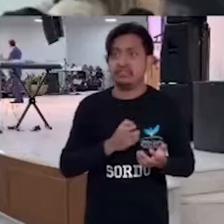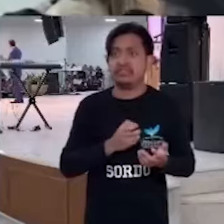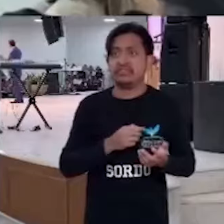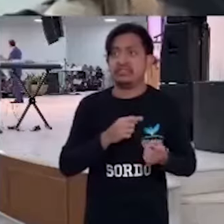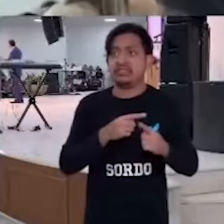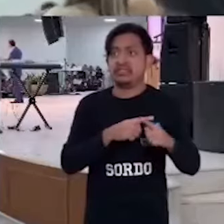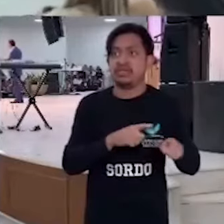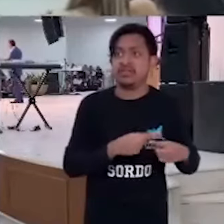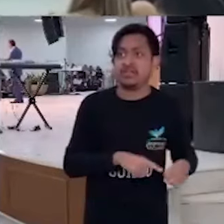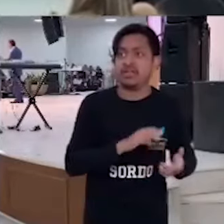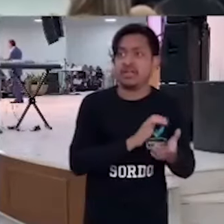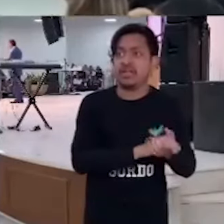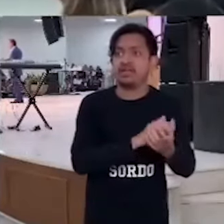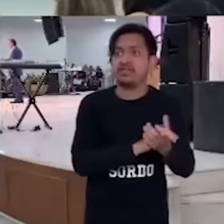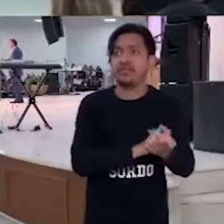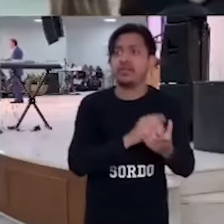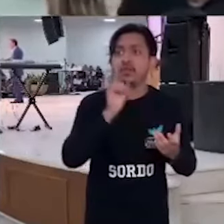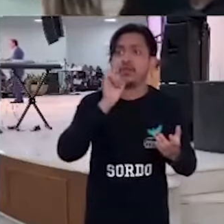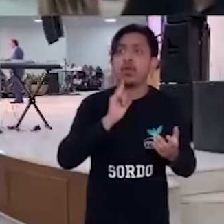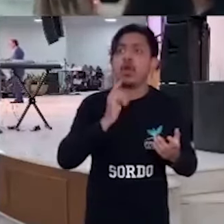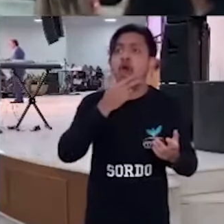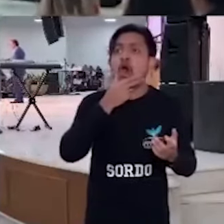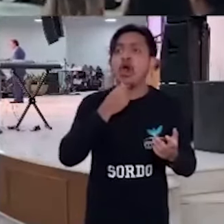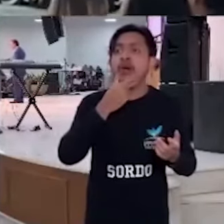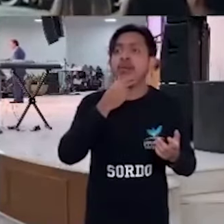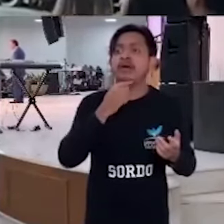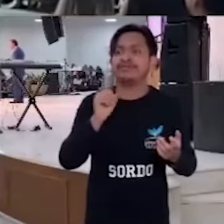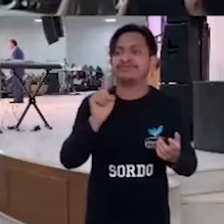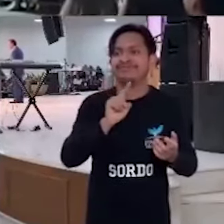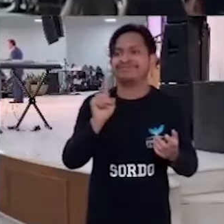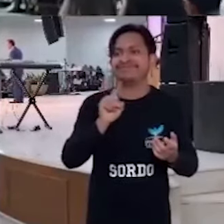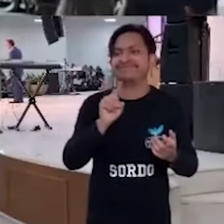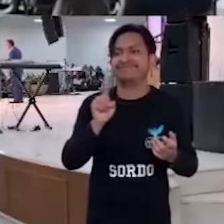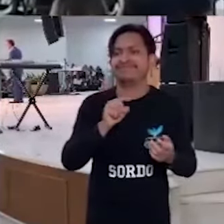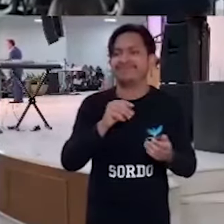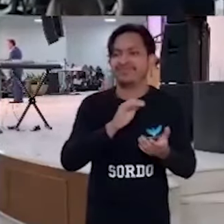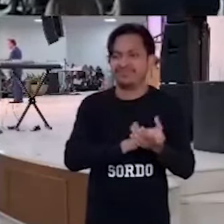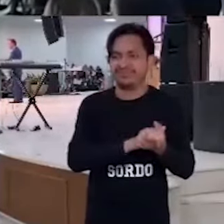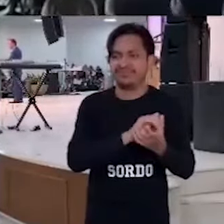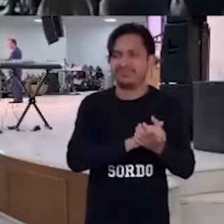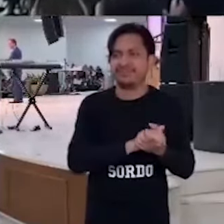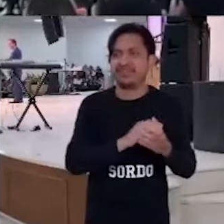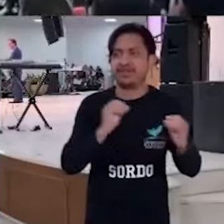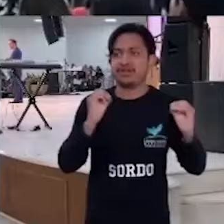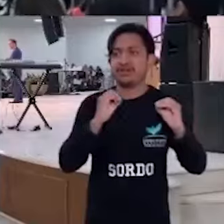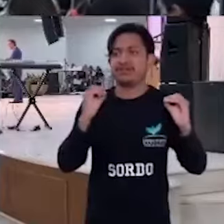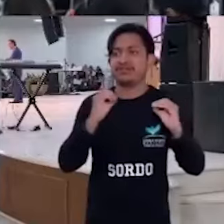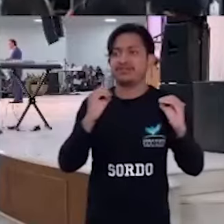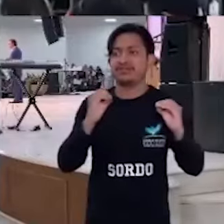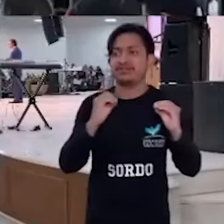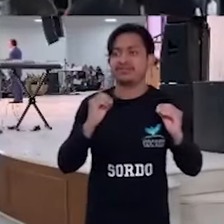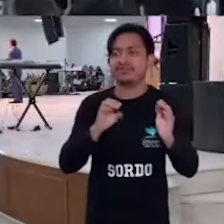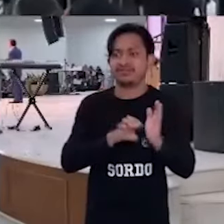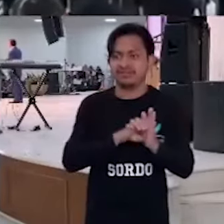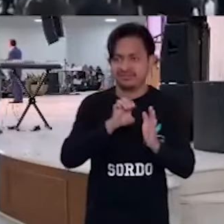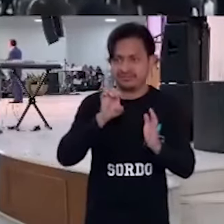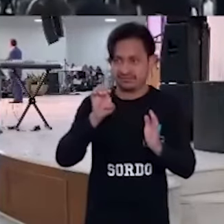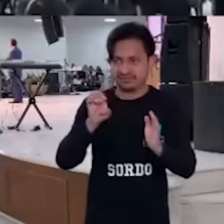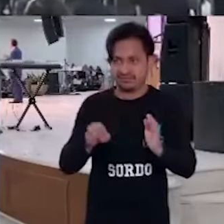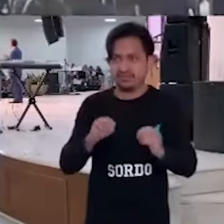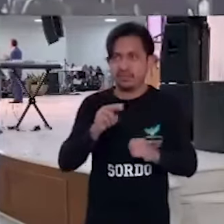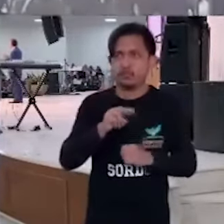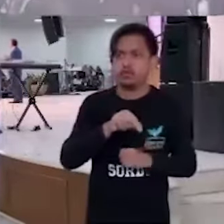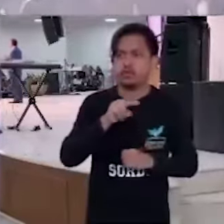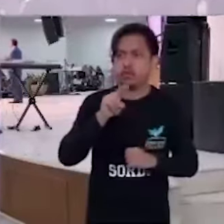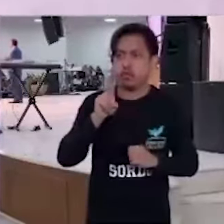con otro hombre que no es tu esposo. Por ejemplo, nunca debes salir a cenar a solas con ninguna mujer. Nunca, aunque digas, es que la